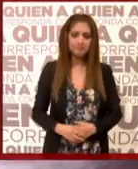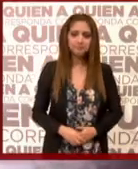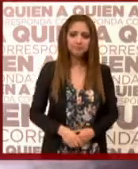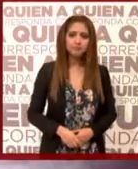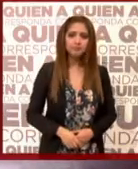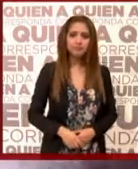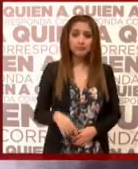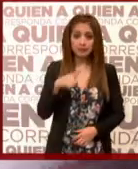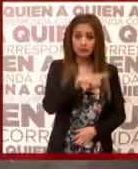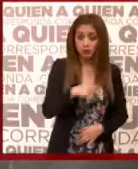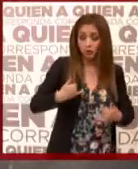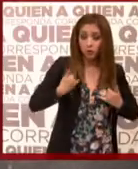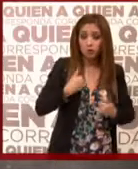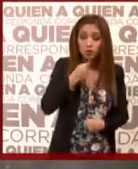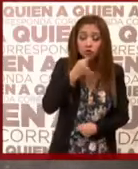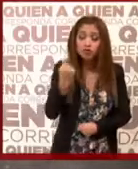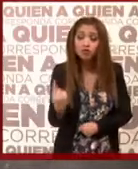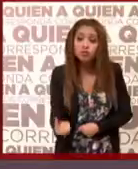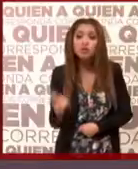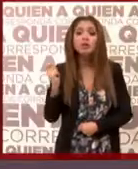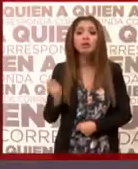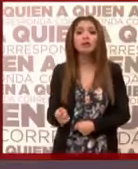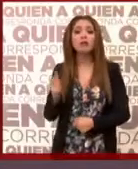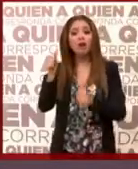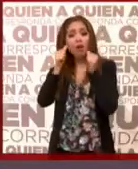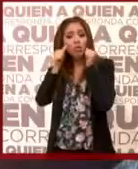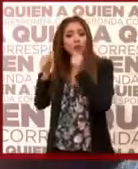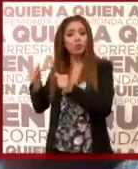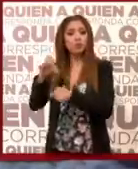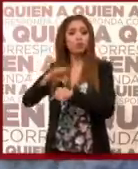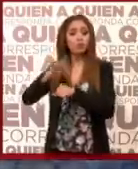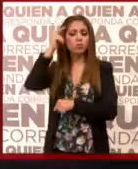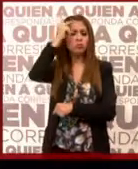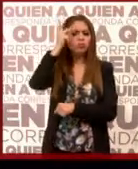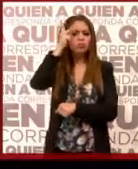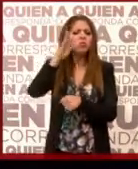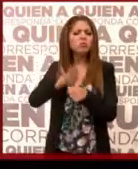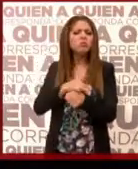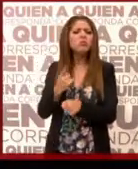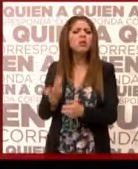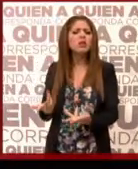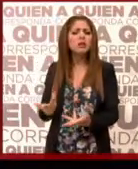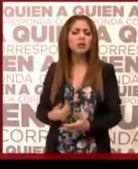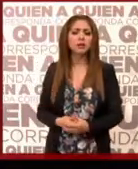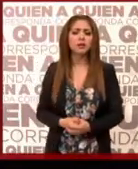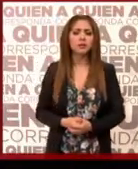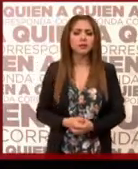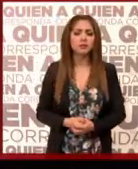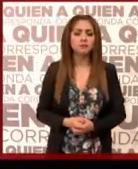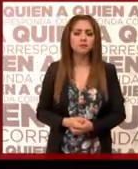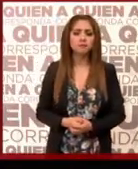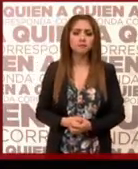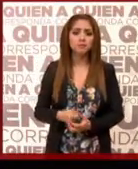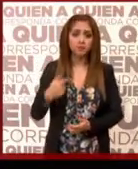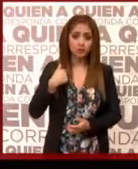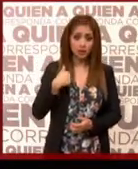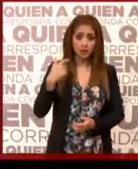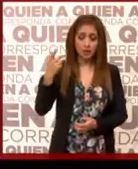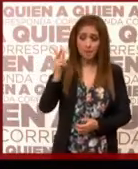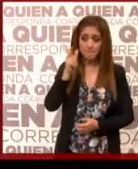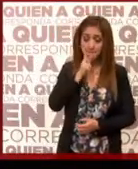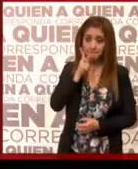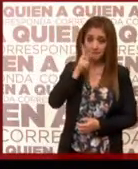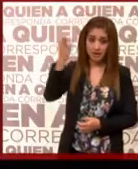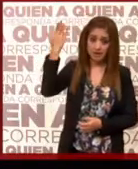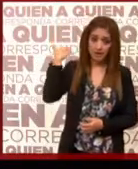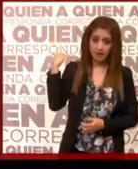Esta jovencita es menor de edad y actualmente recibe atención psicológica. El motivo... El señor Joaquín Flores Rosas era mi patrón.